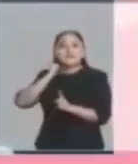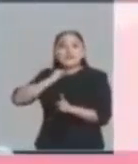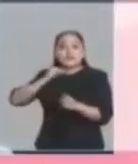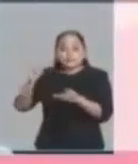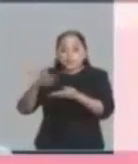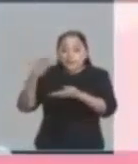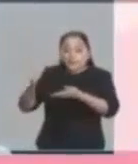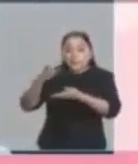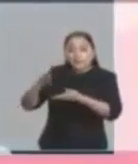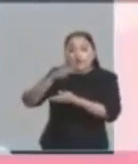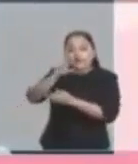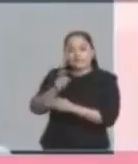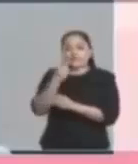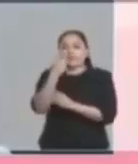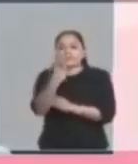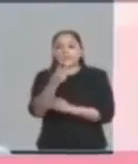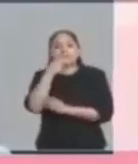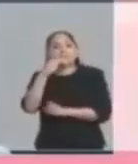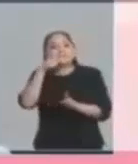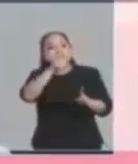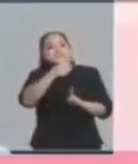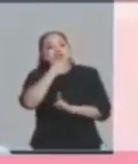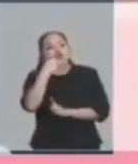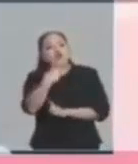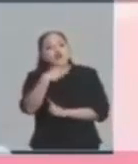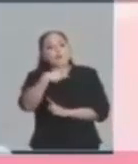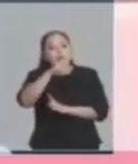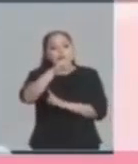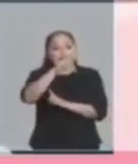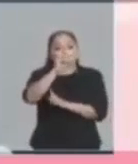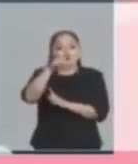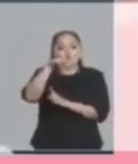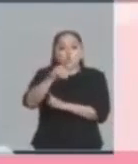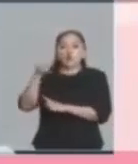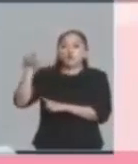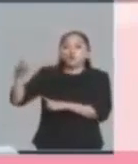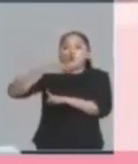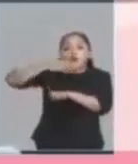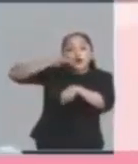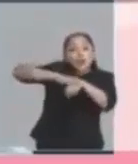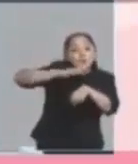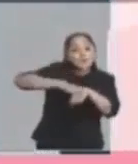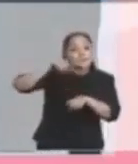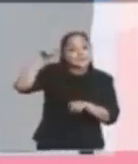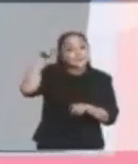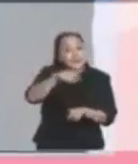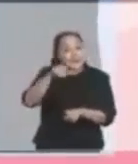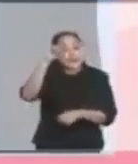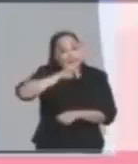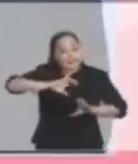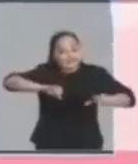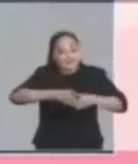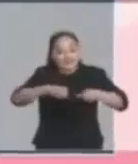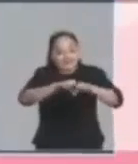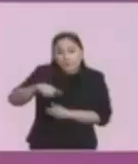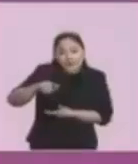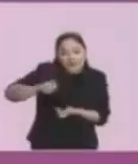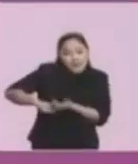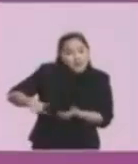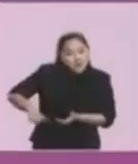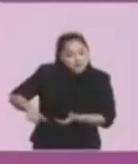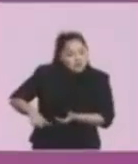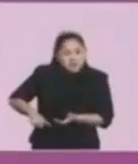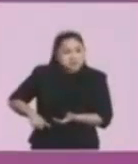en YouTube en estos días, pero la estamos transmitiendo en Facebook Live para que nos escuchen nuestros amigos, y pues varias reacciones hay tanto a